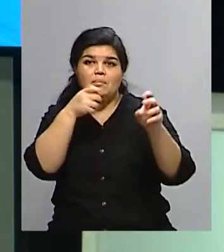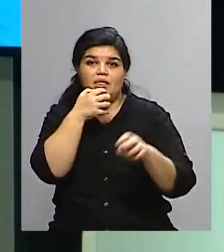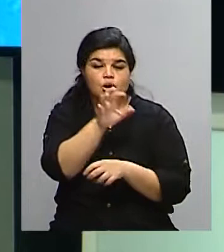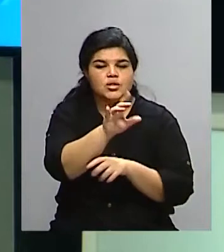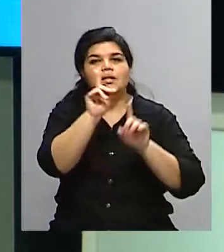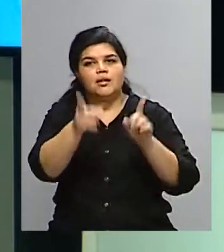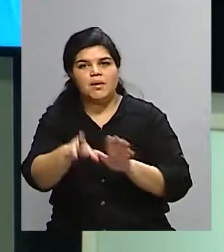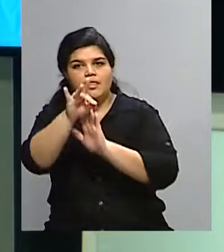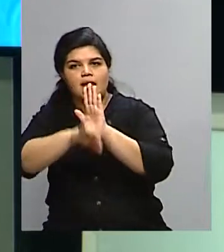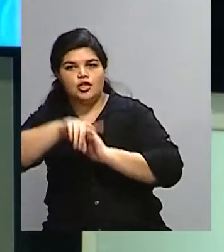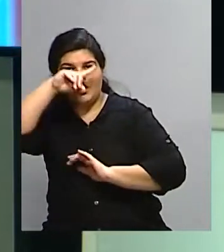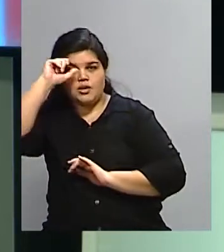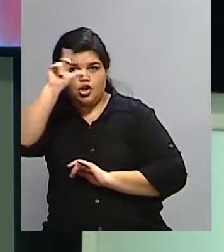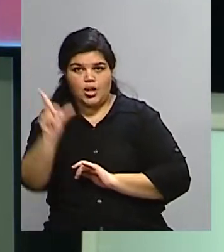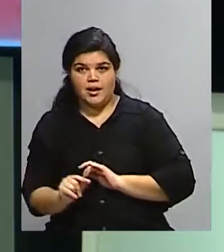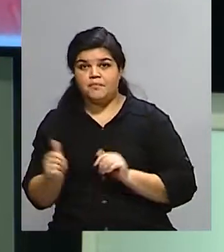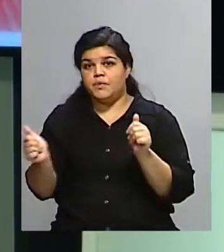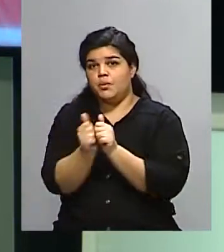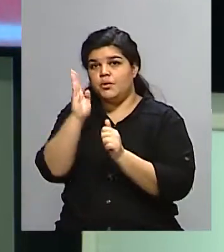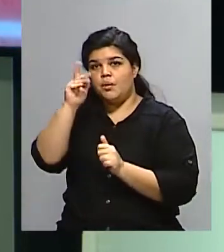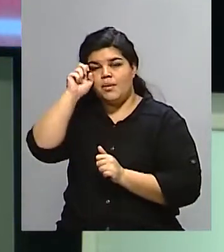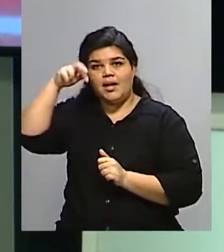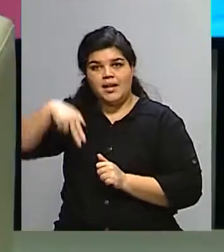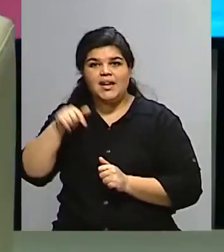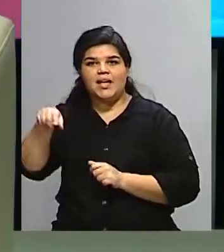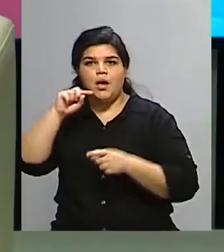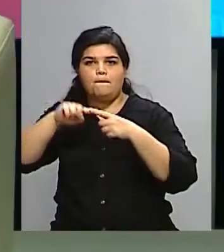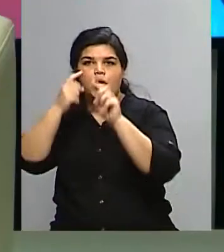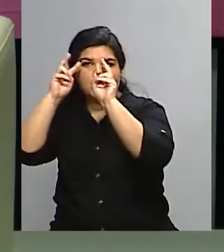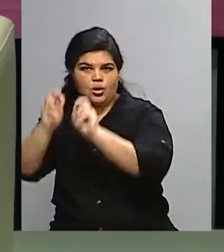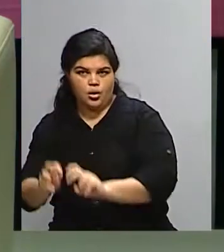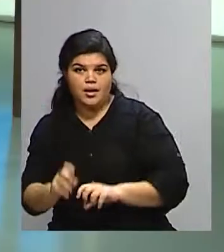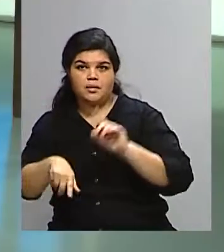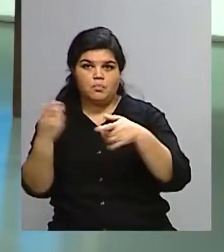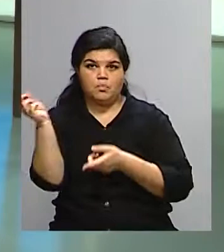datos nacionales. Hablamos con Belén Álvarez Vargas, politóloga. Ya regresamos.